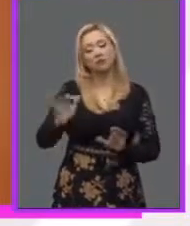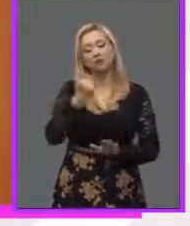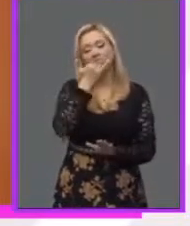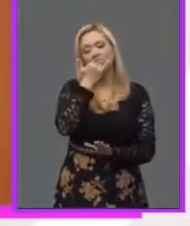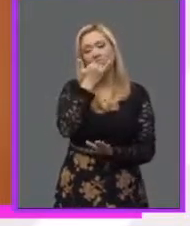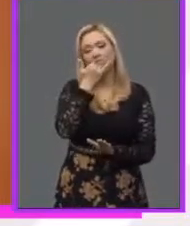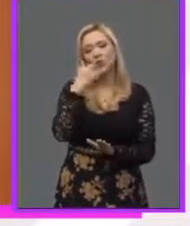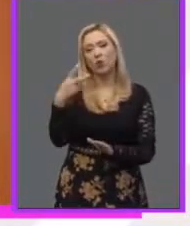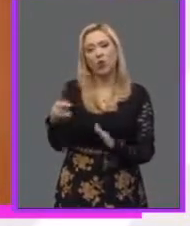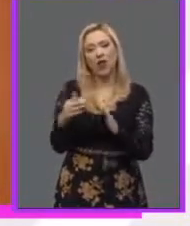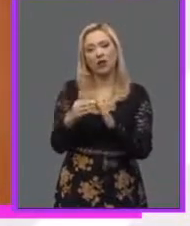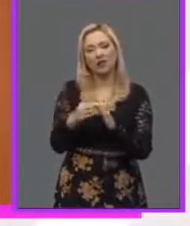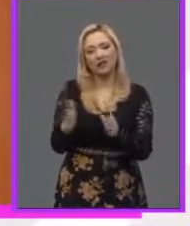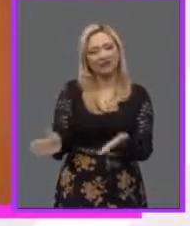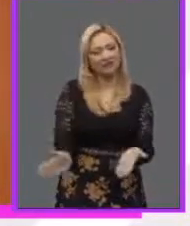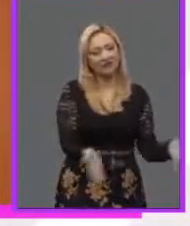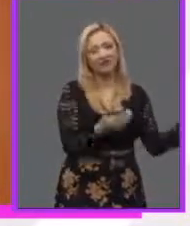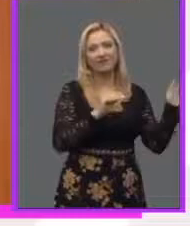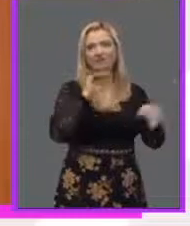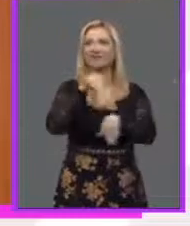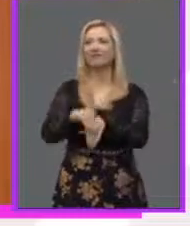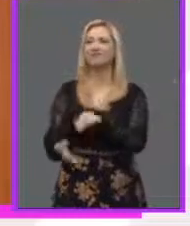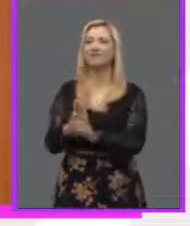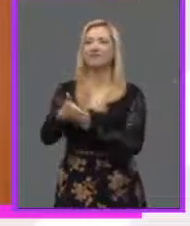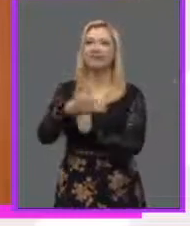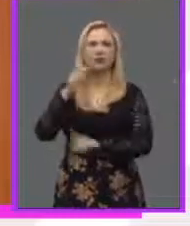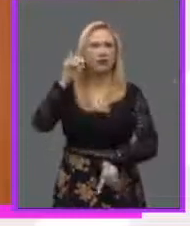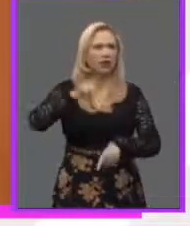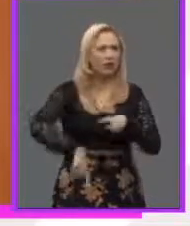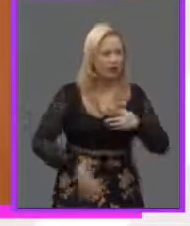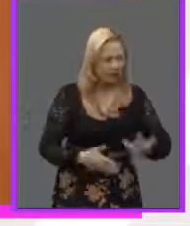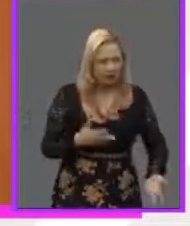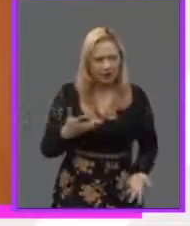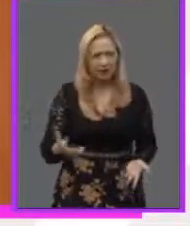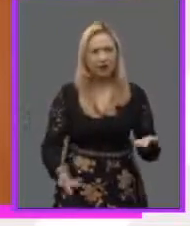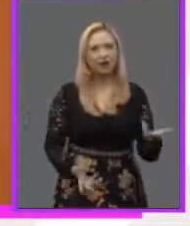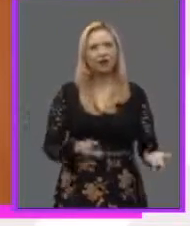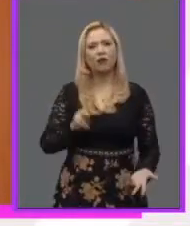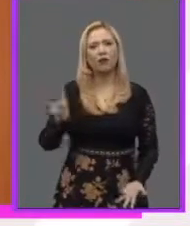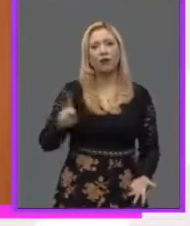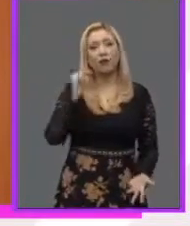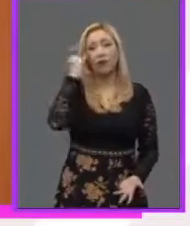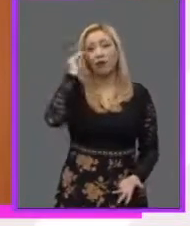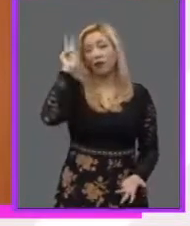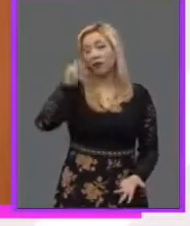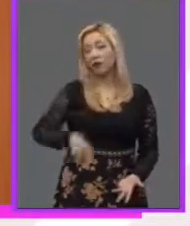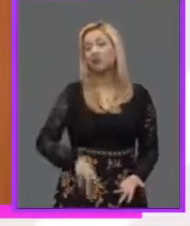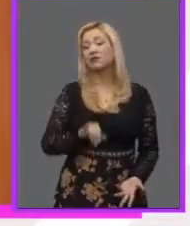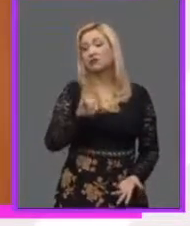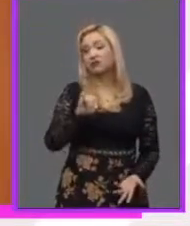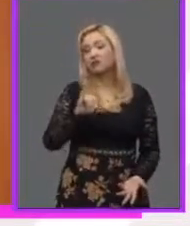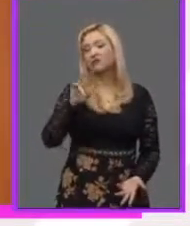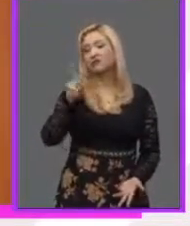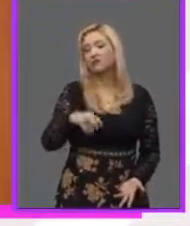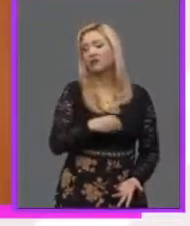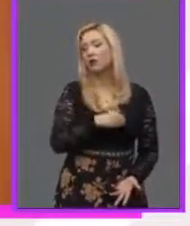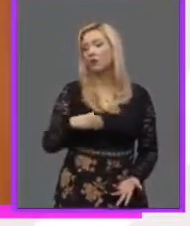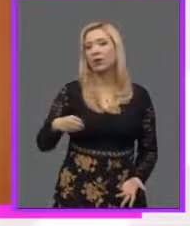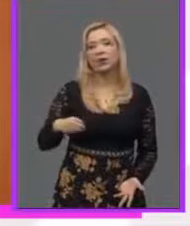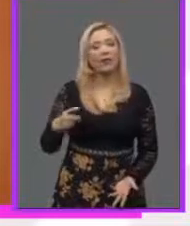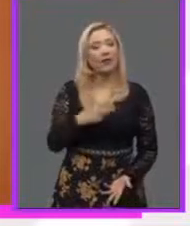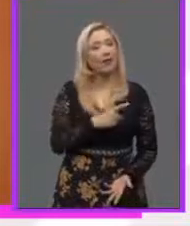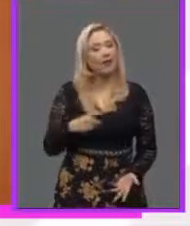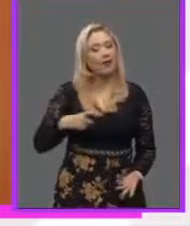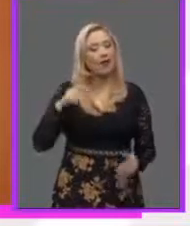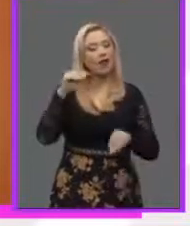renunciar a sus viviendas tradicionales. Existe el reconocimiento a nivel constitucional de los pueblos indígenas y este reconoce y obliga a